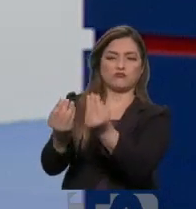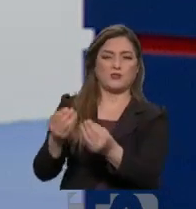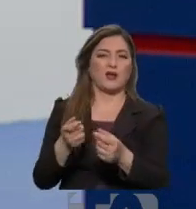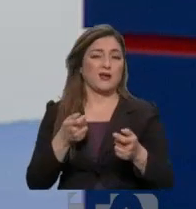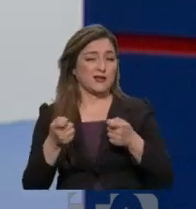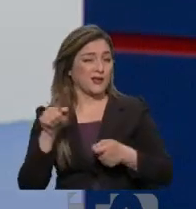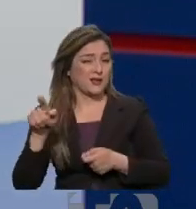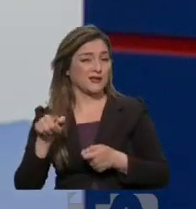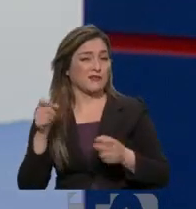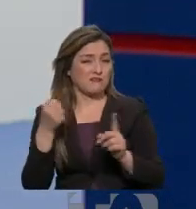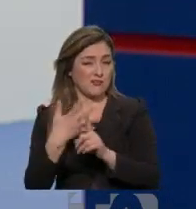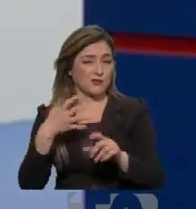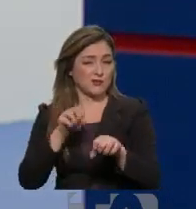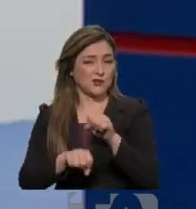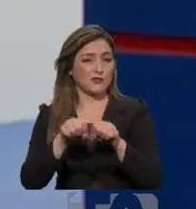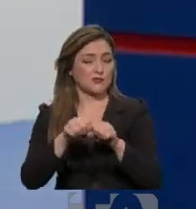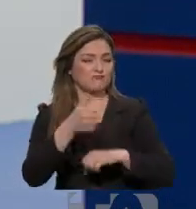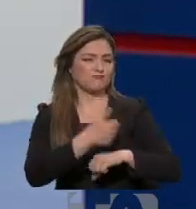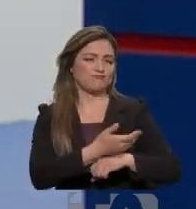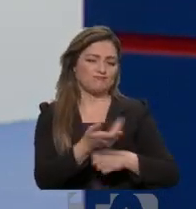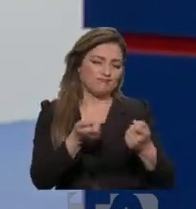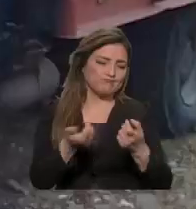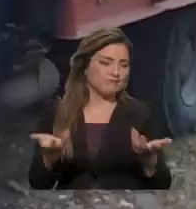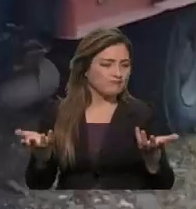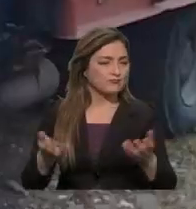autoridades actúen ante los niveles de inseguridad en el sector.